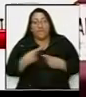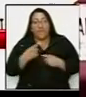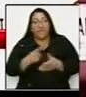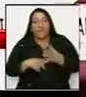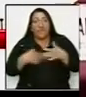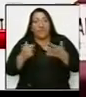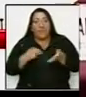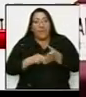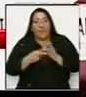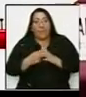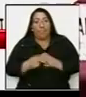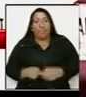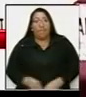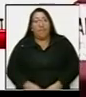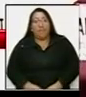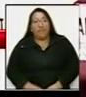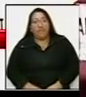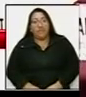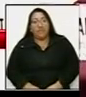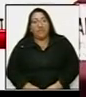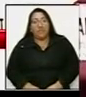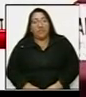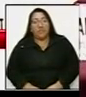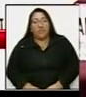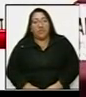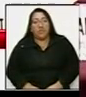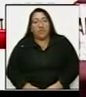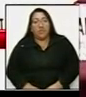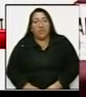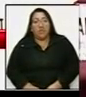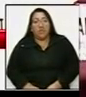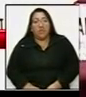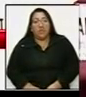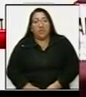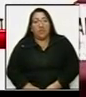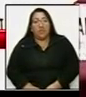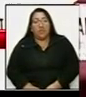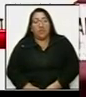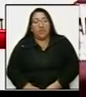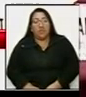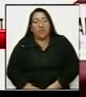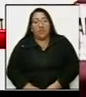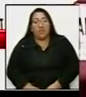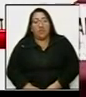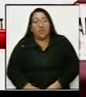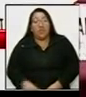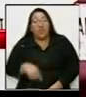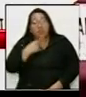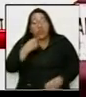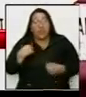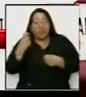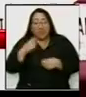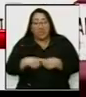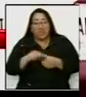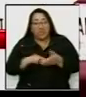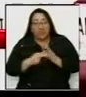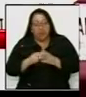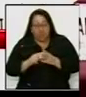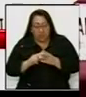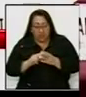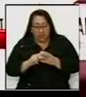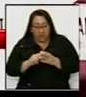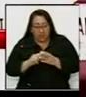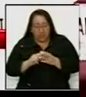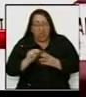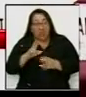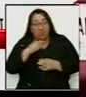que podría ser el siguiente, ¿no? Las mujeres tendrán una participación por lo menos